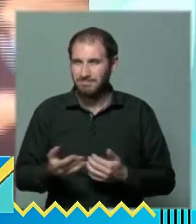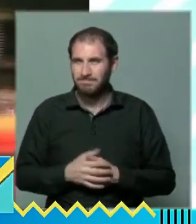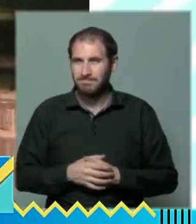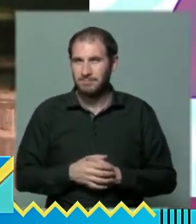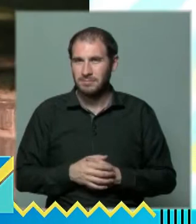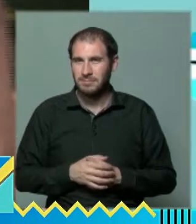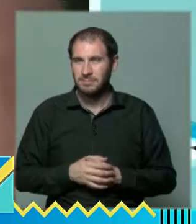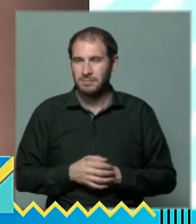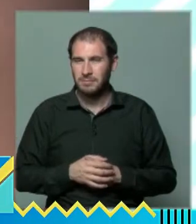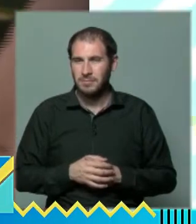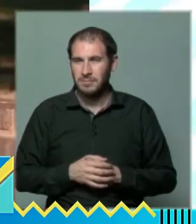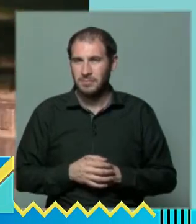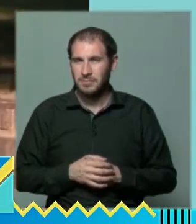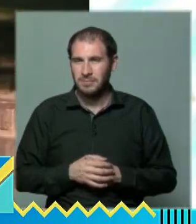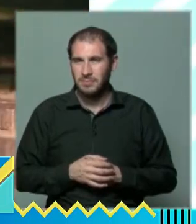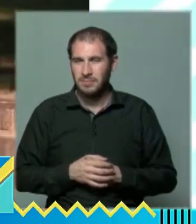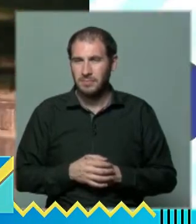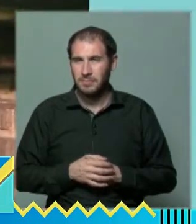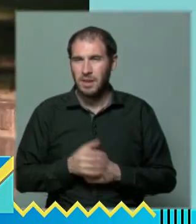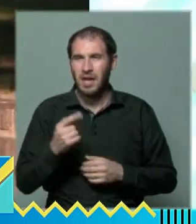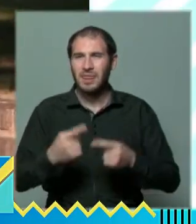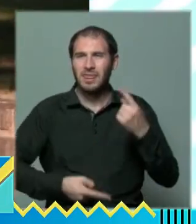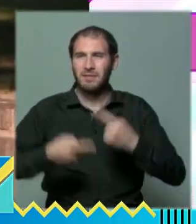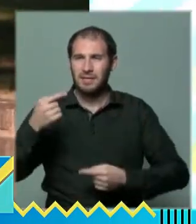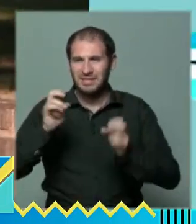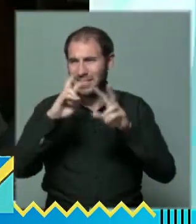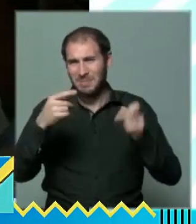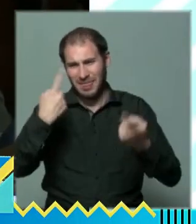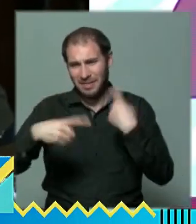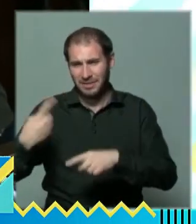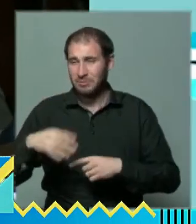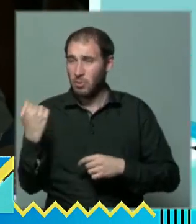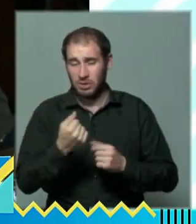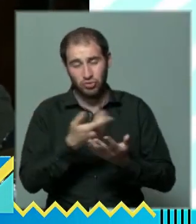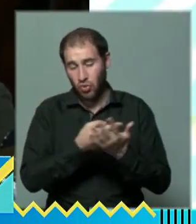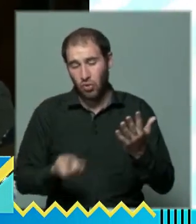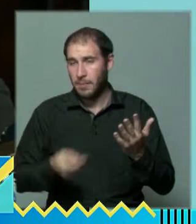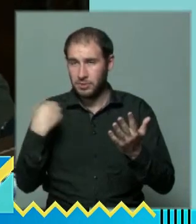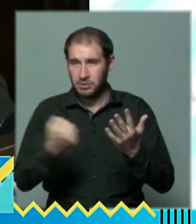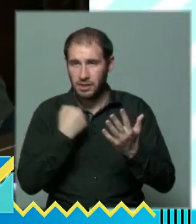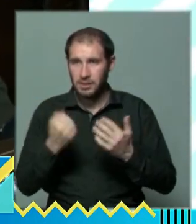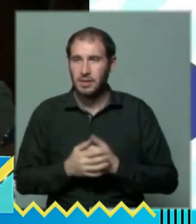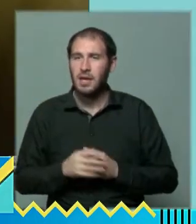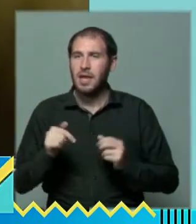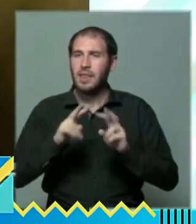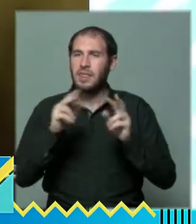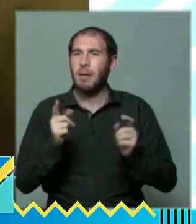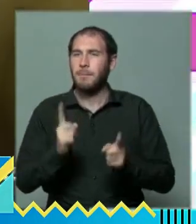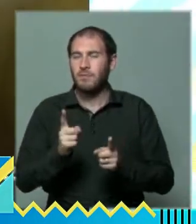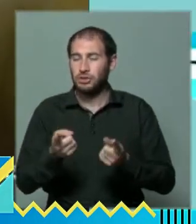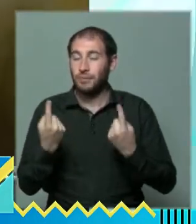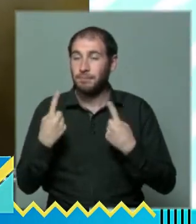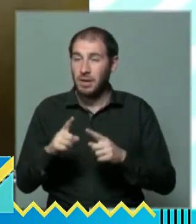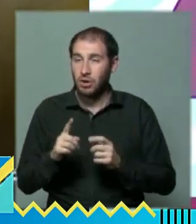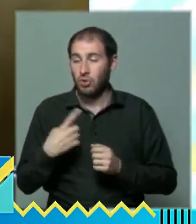al tener una diferencia de temas que son importantes todos y que tienen que ver con el docente, pero